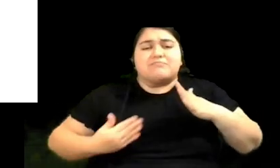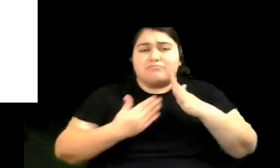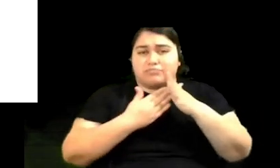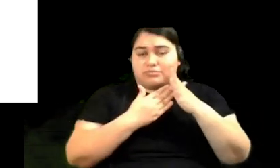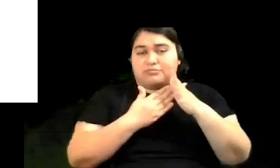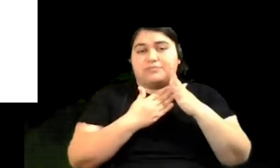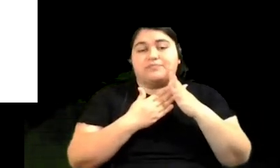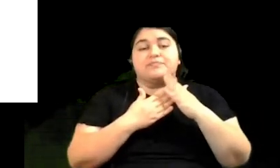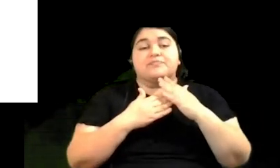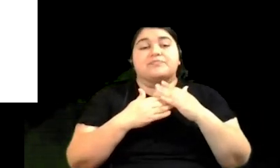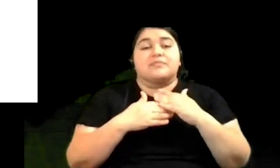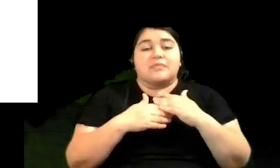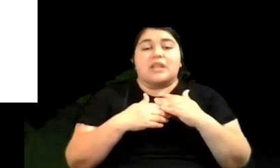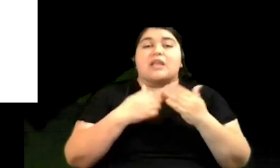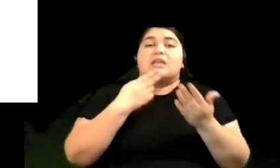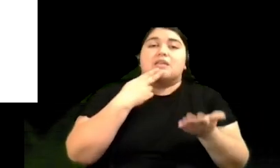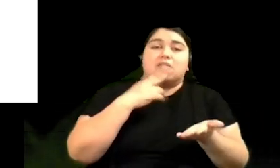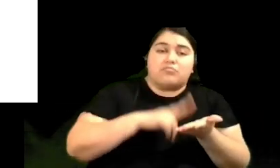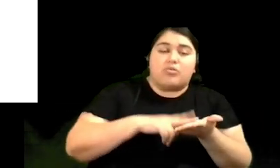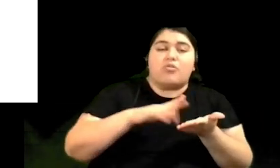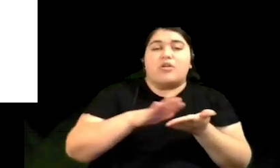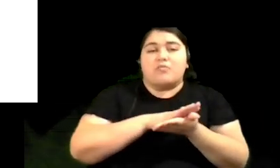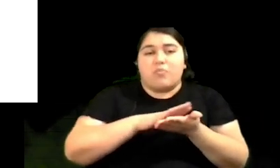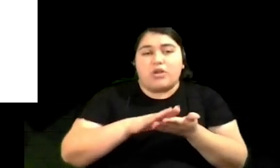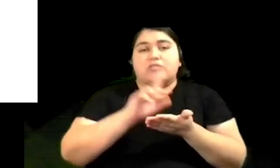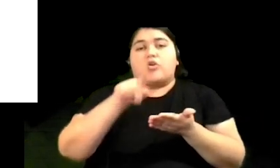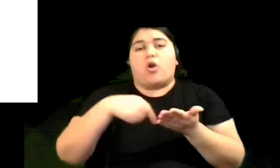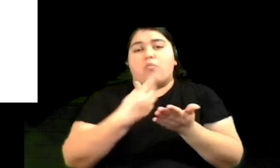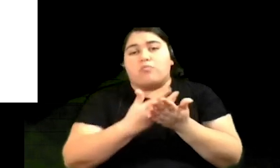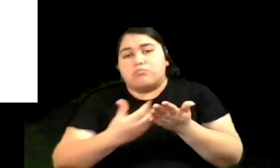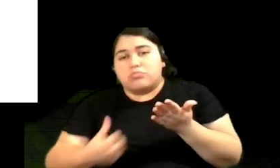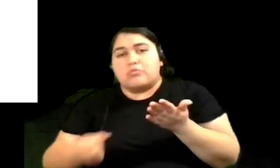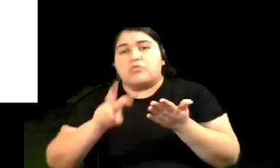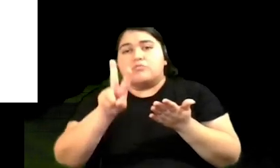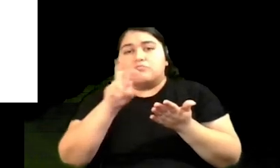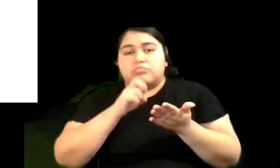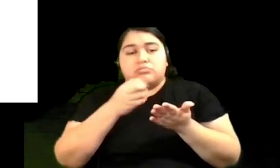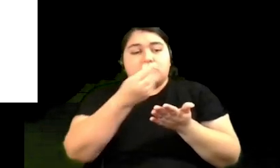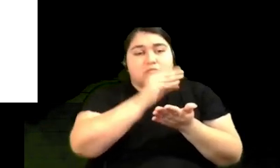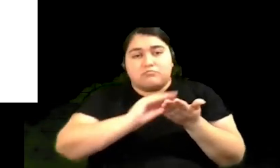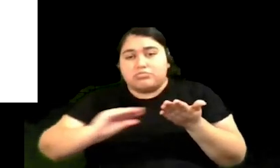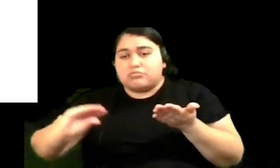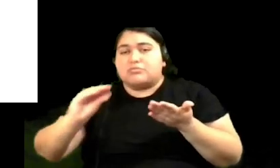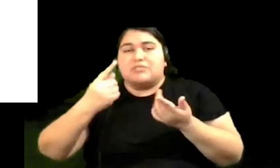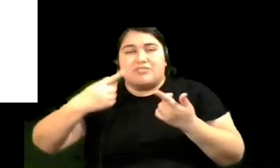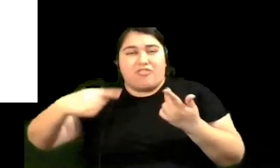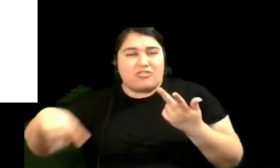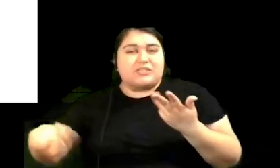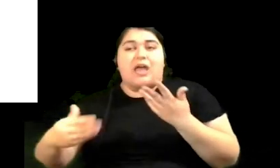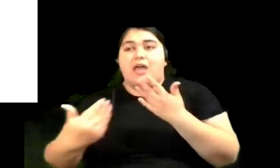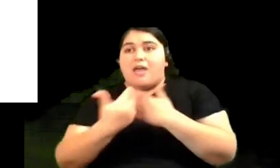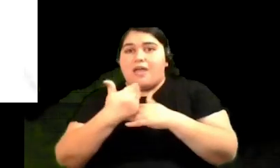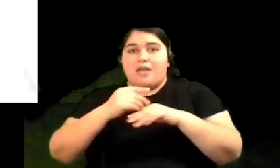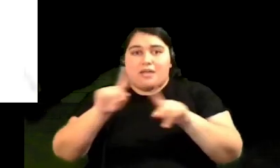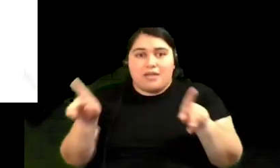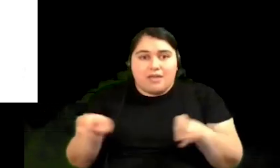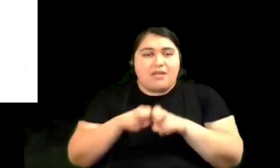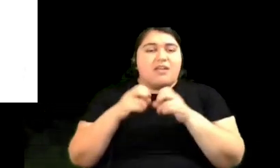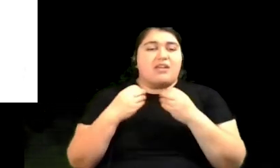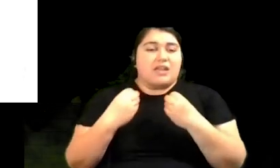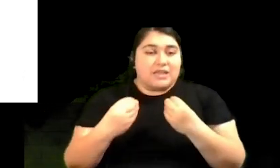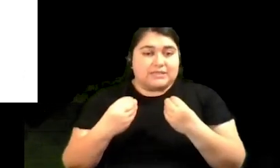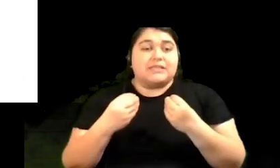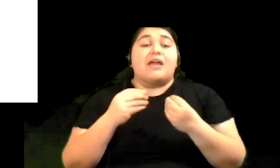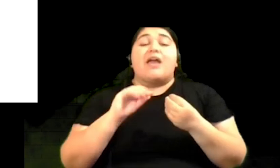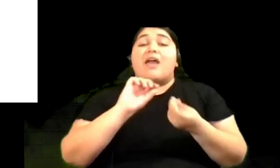sujeto, el objeto, el hecho imponible, la base imponible, cómo se va a liquidar el impuesto, qué destino va a tener, etcétera. Y bueno, y acá en el diseño del impuesto hay que tener en cuenta